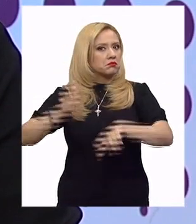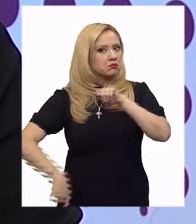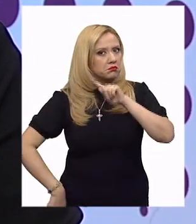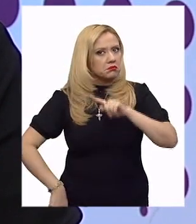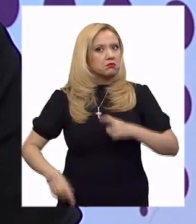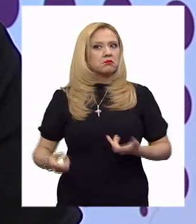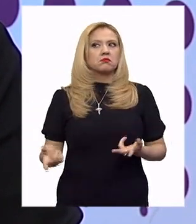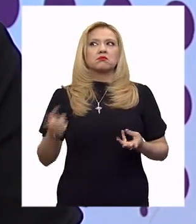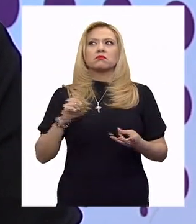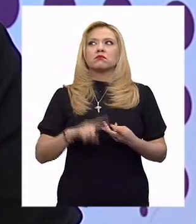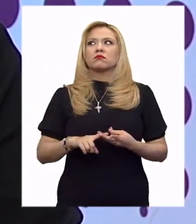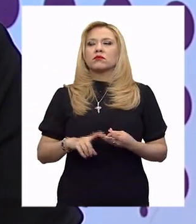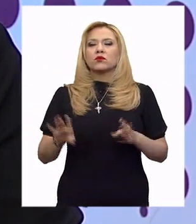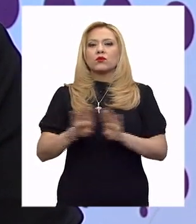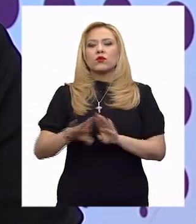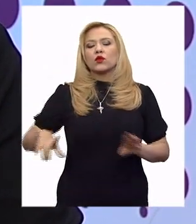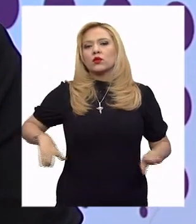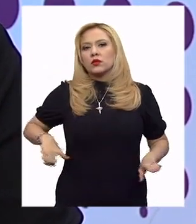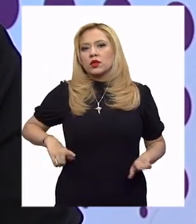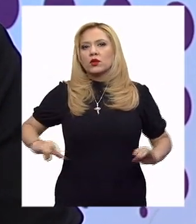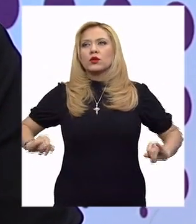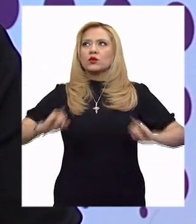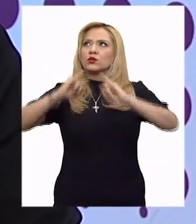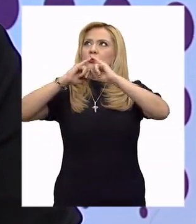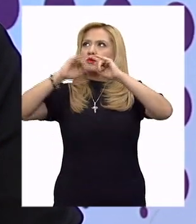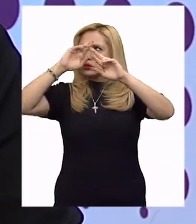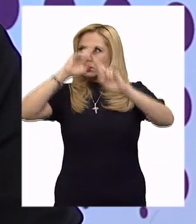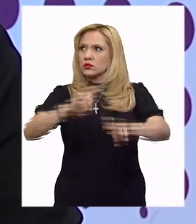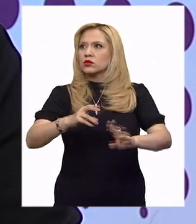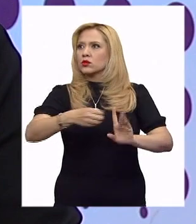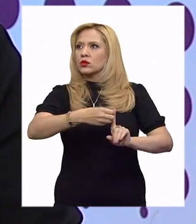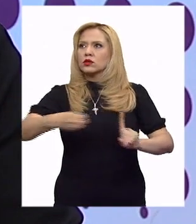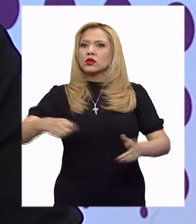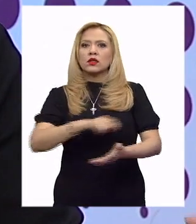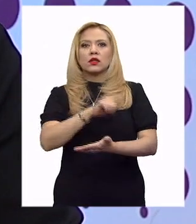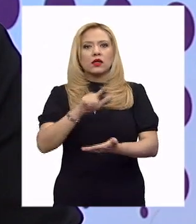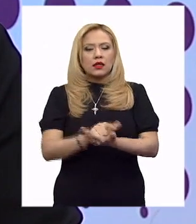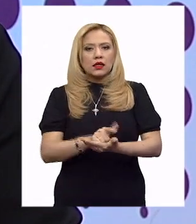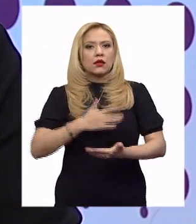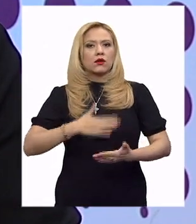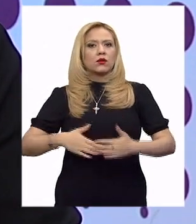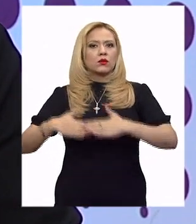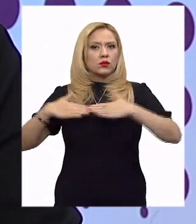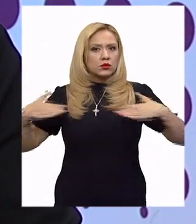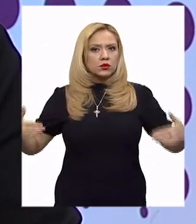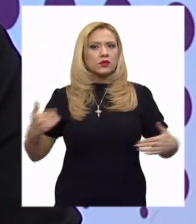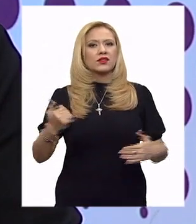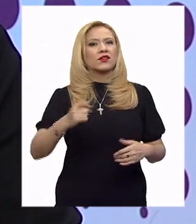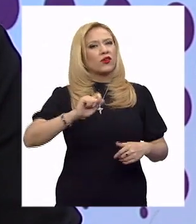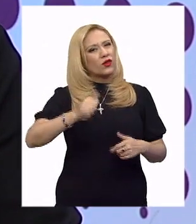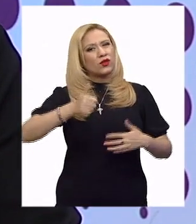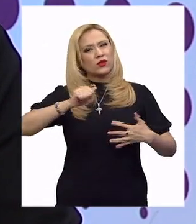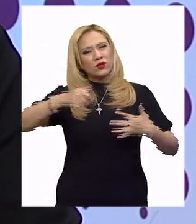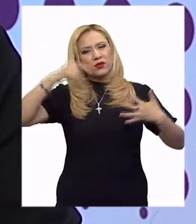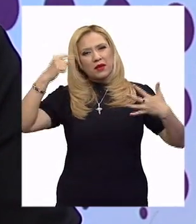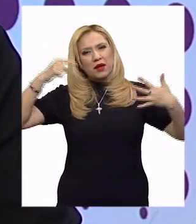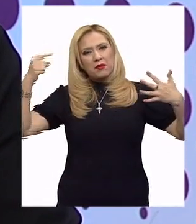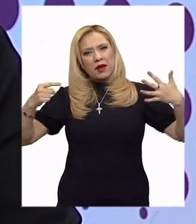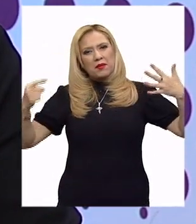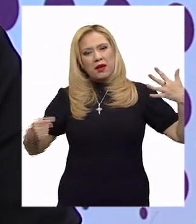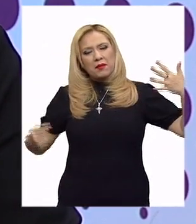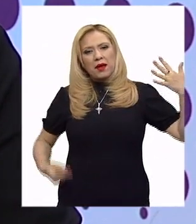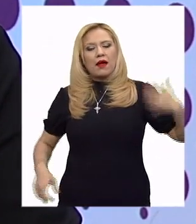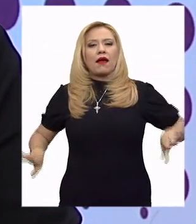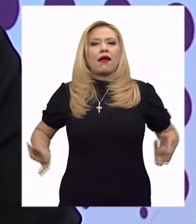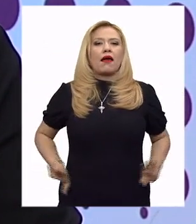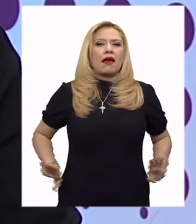institucionalidad pública, en el Estado de Derecho, en la democracia, y entonces podemos partir como de otras características de lo